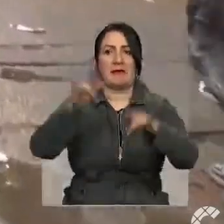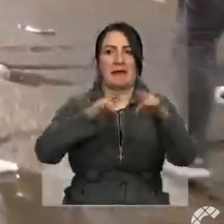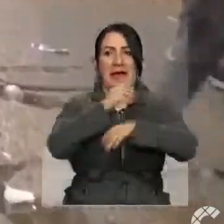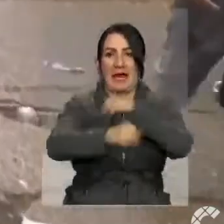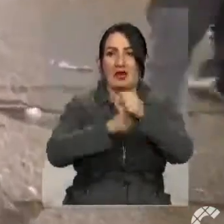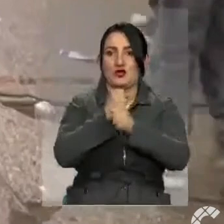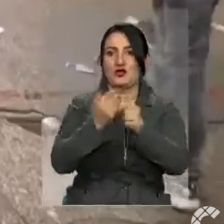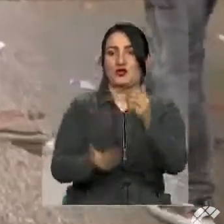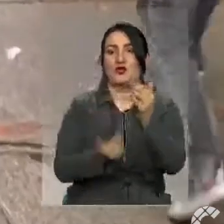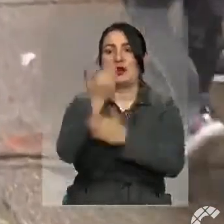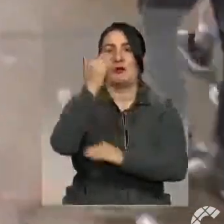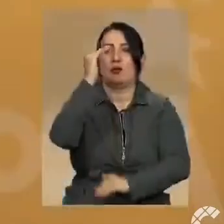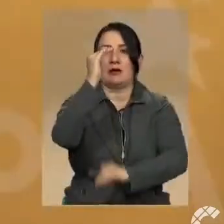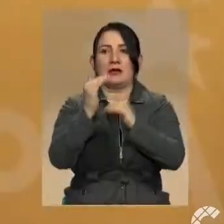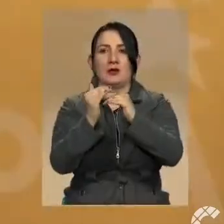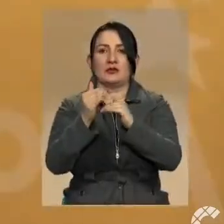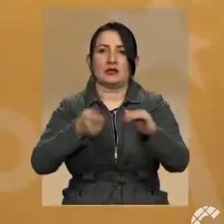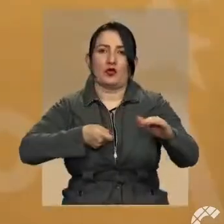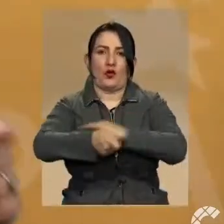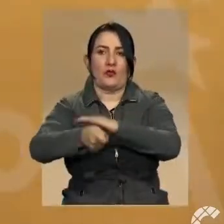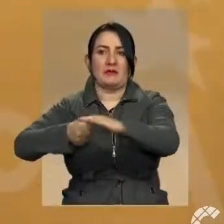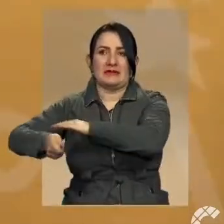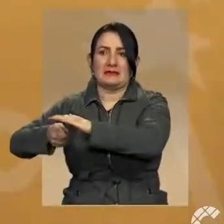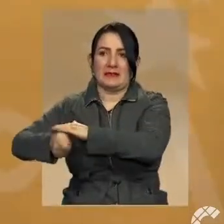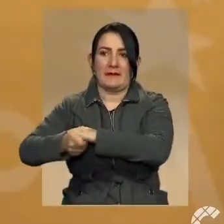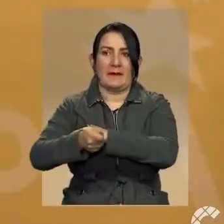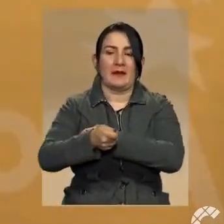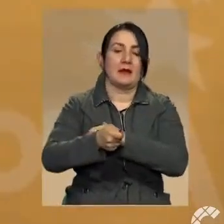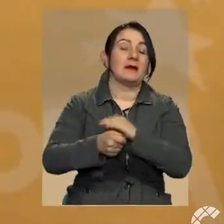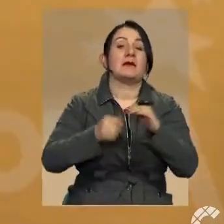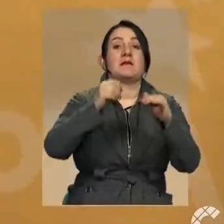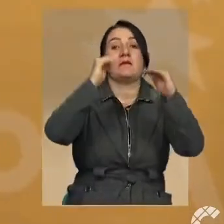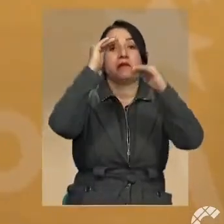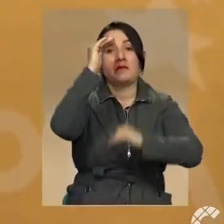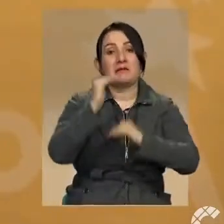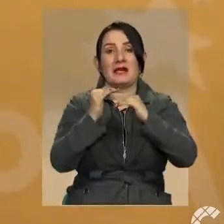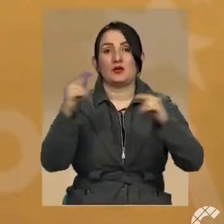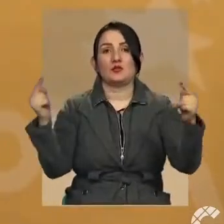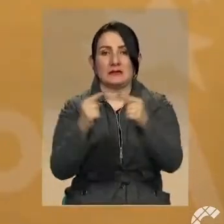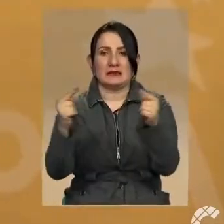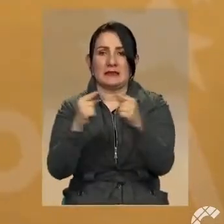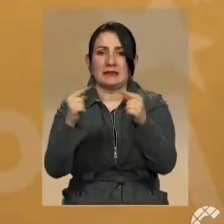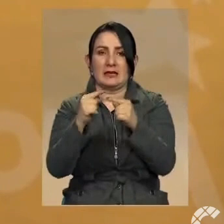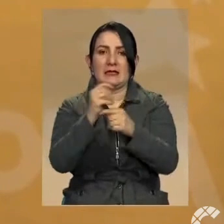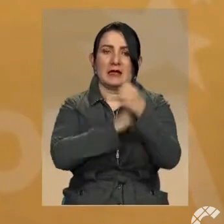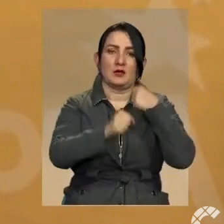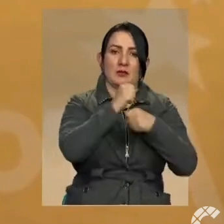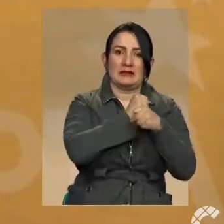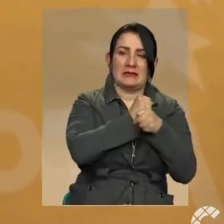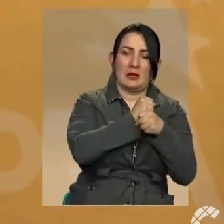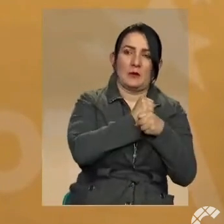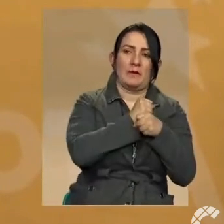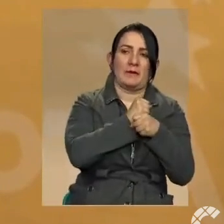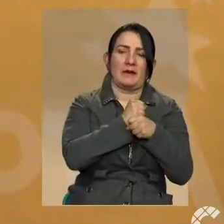Nuevo, reduciendo el homicidio, teniendo menos riñas que el año pasado, a pesar de que